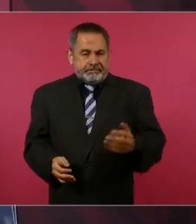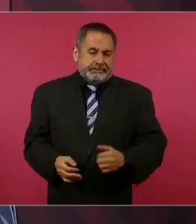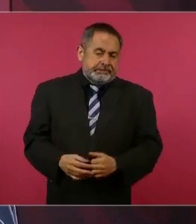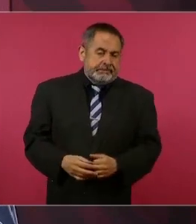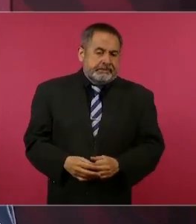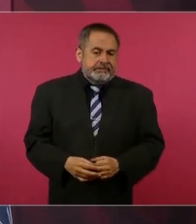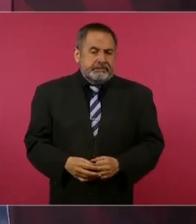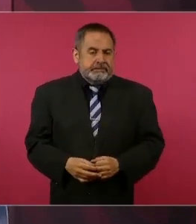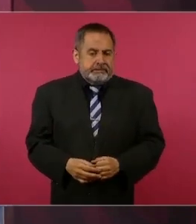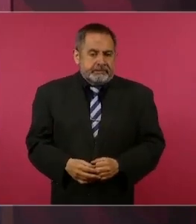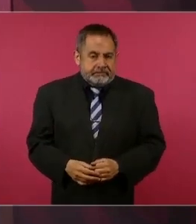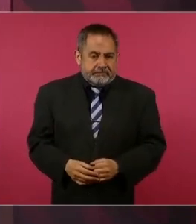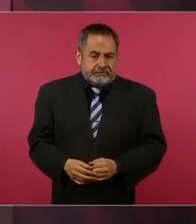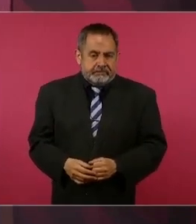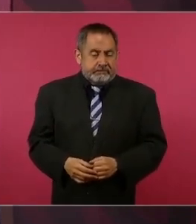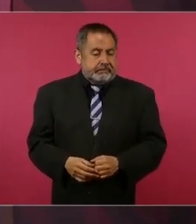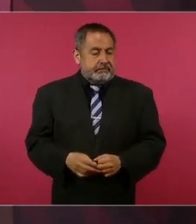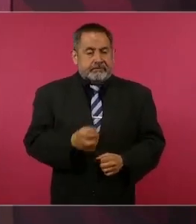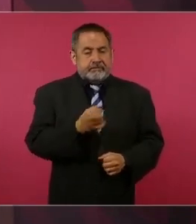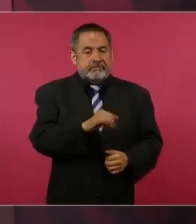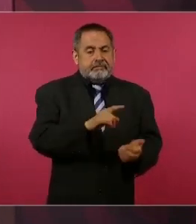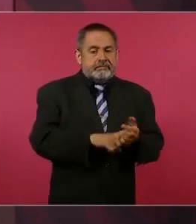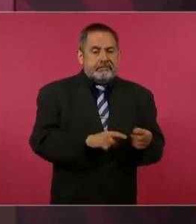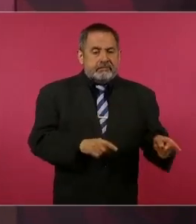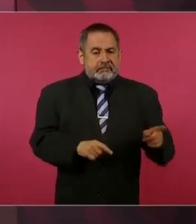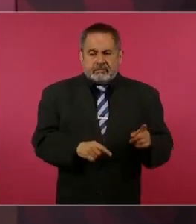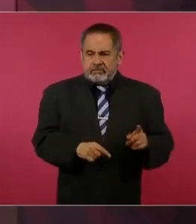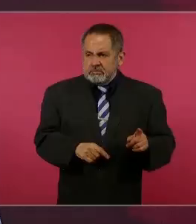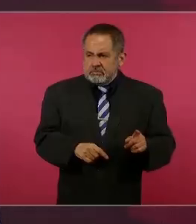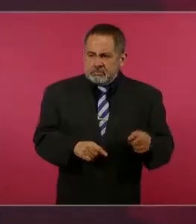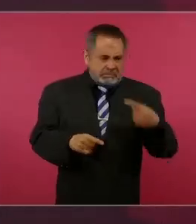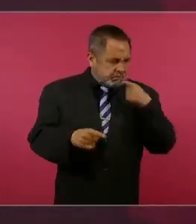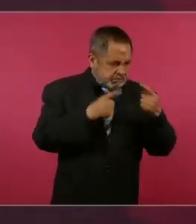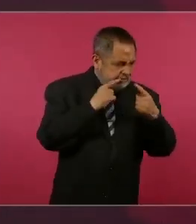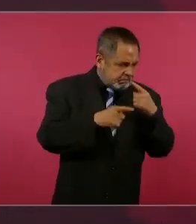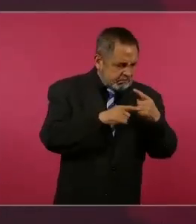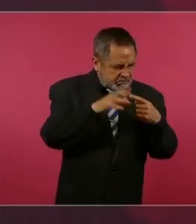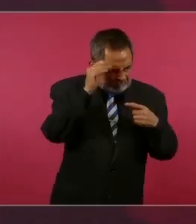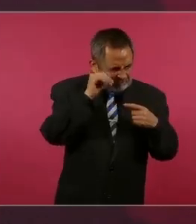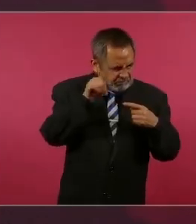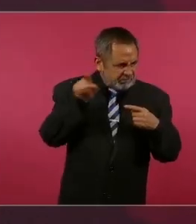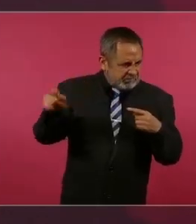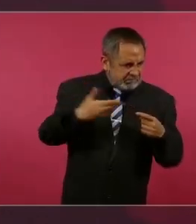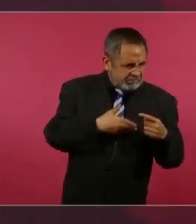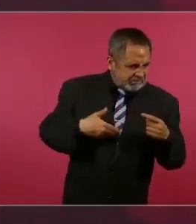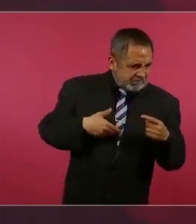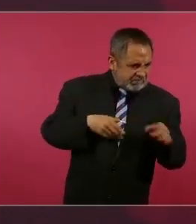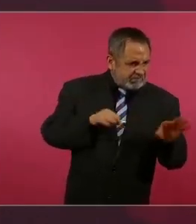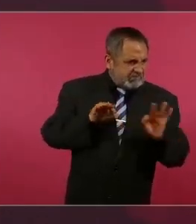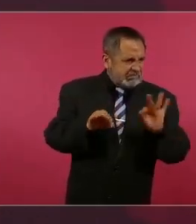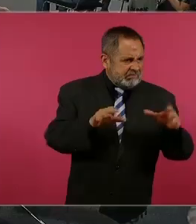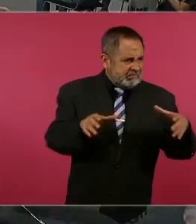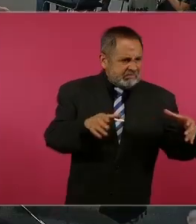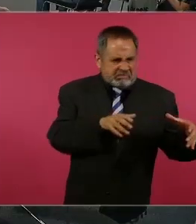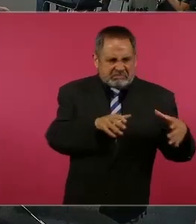Y son capaces de promover golpes de Estado y guerras.